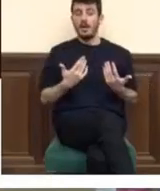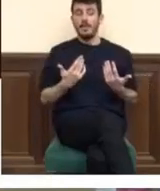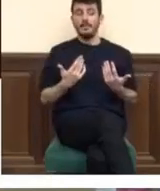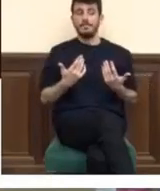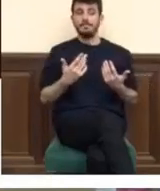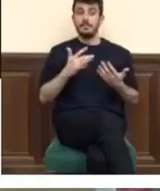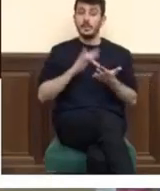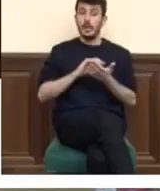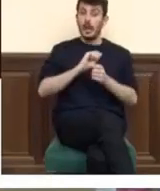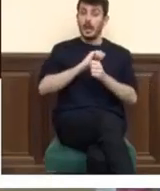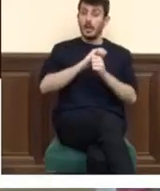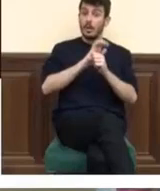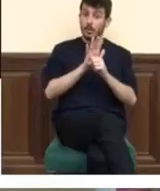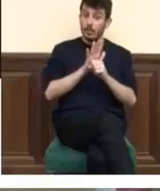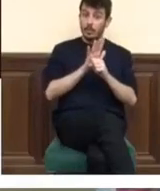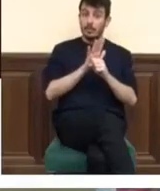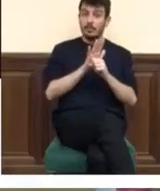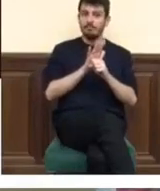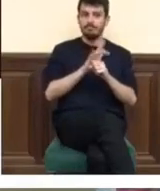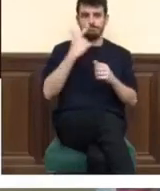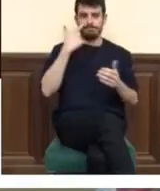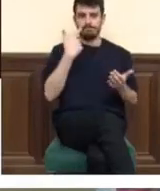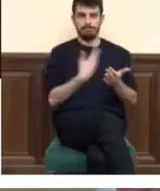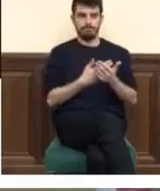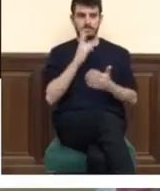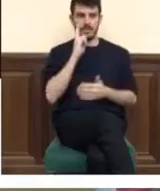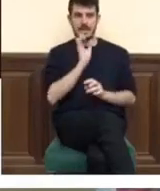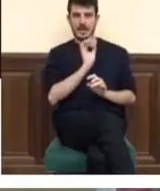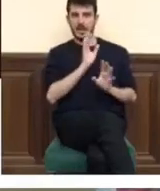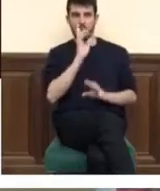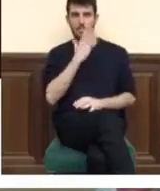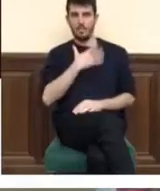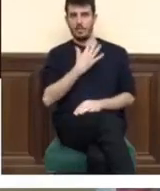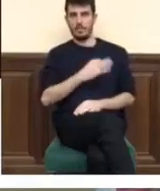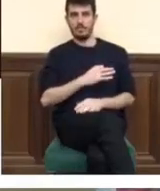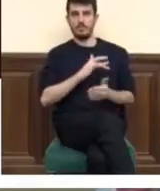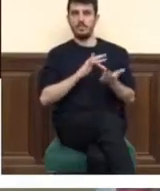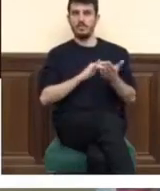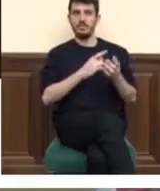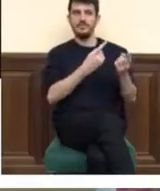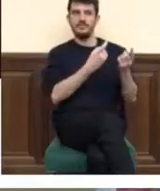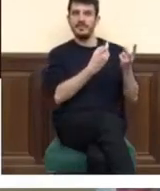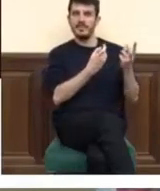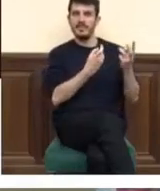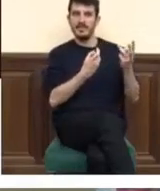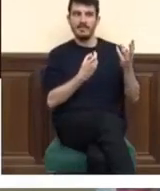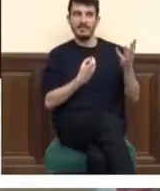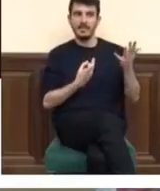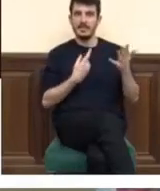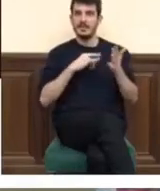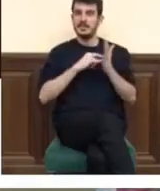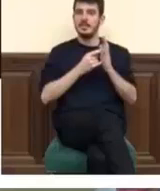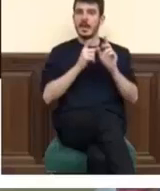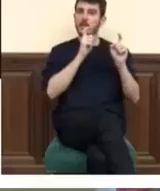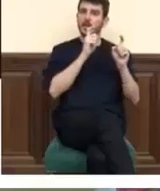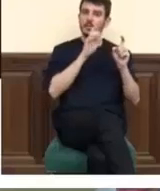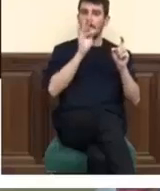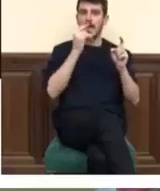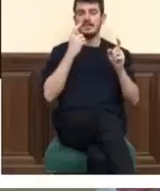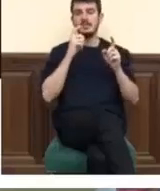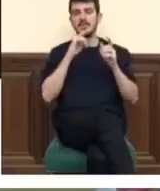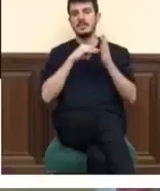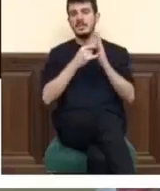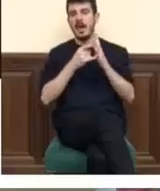con el COVID pues se han hecho patentes todas las carencias del sistema, tanto educativo